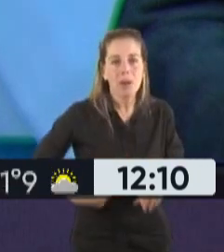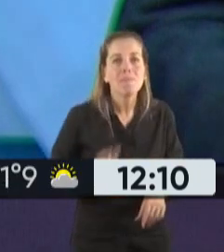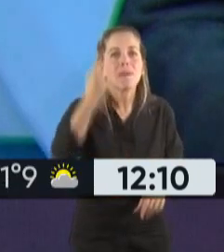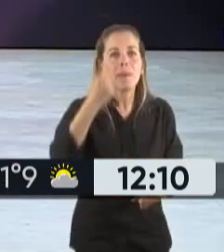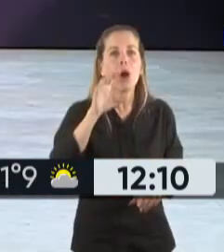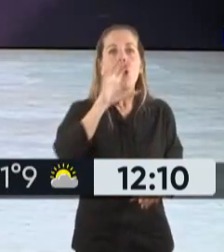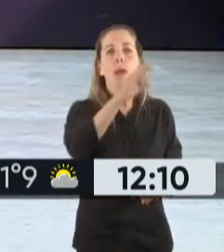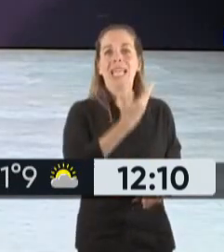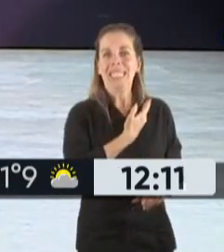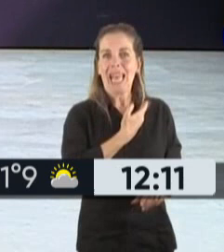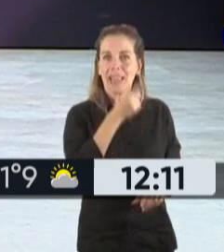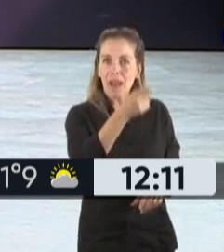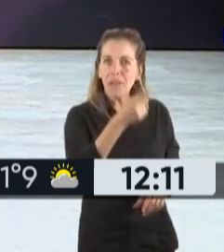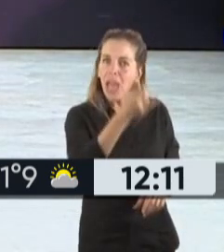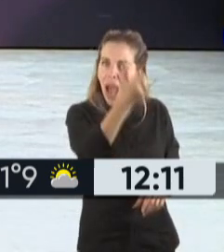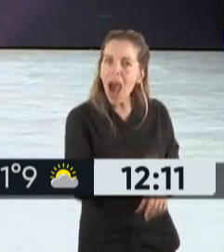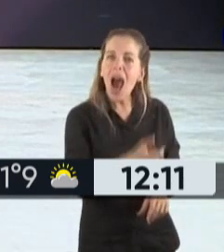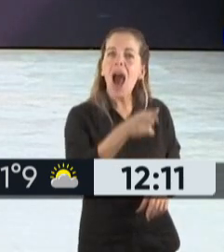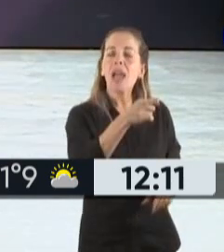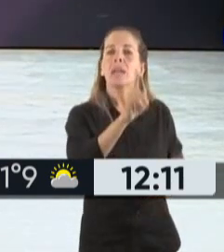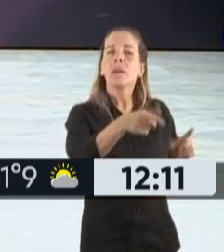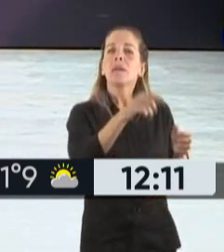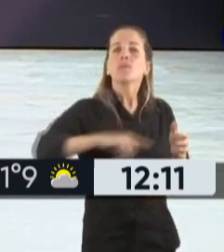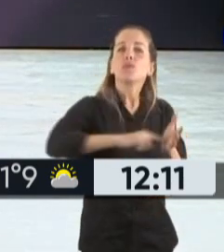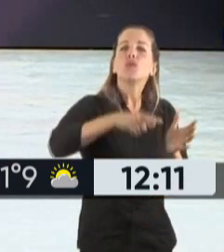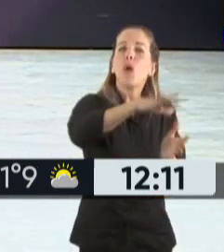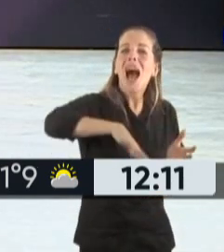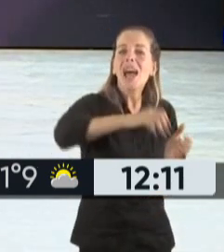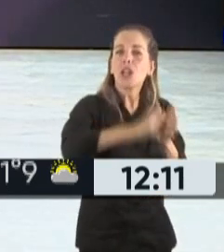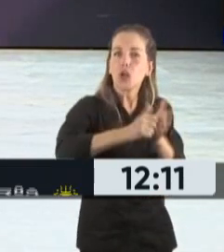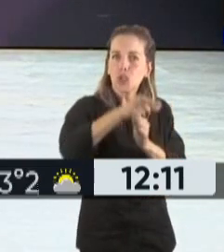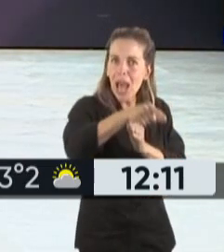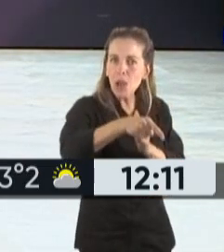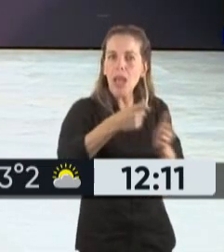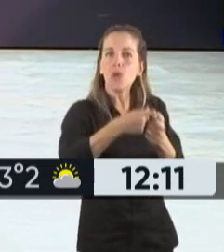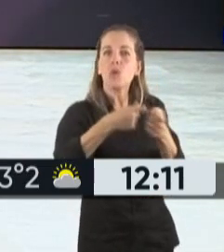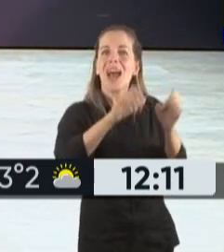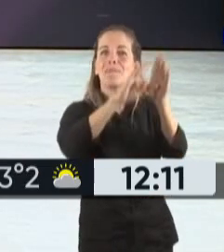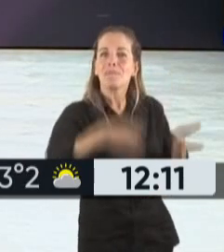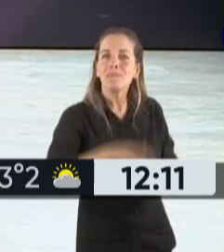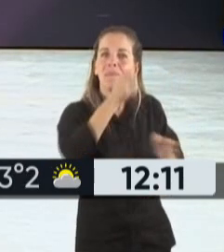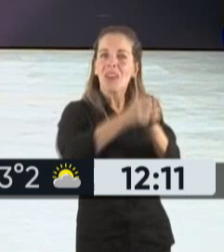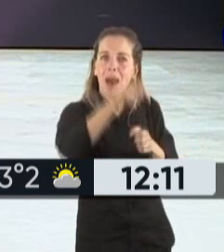Fe está Bioceres en Rosario, que allí trabaja